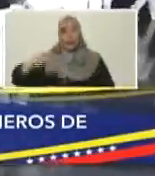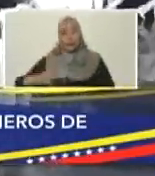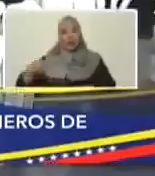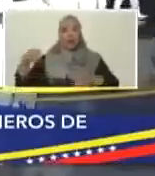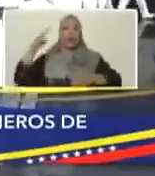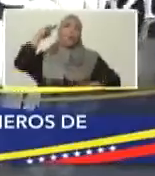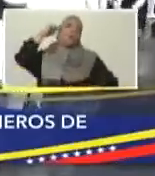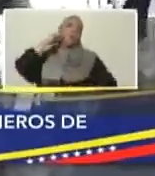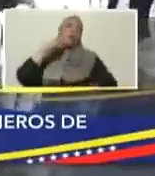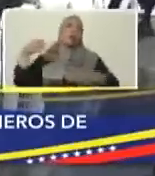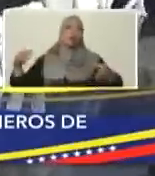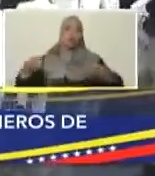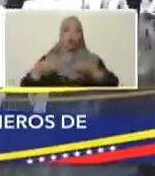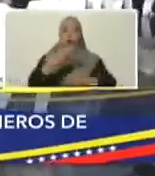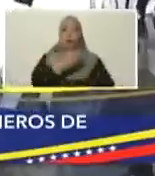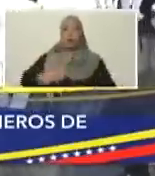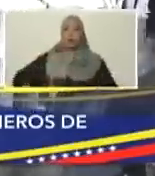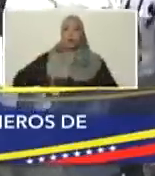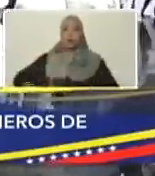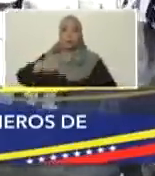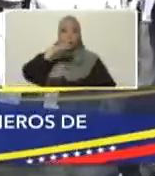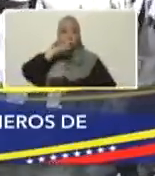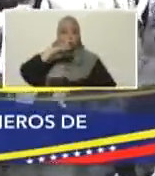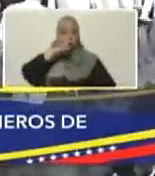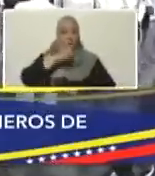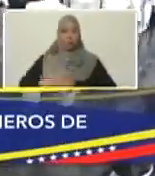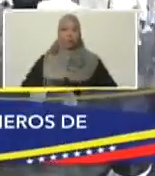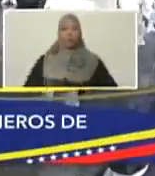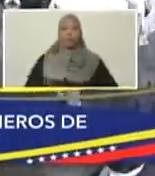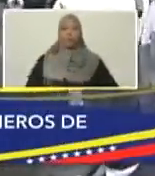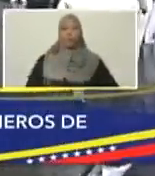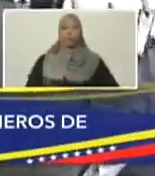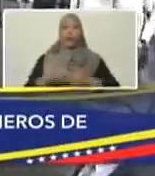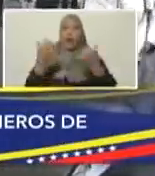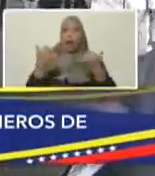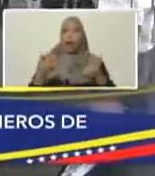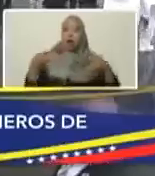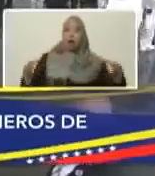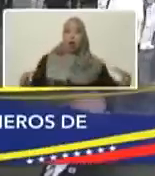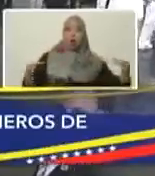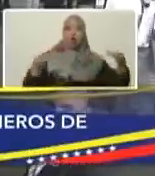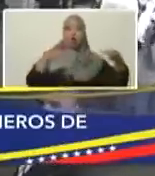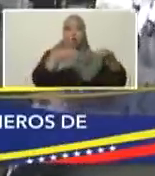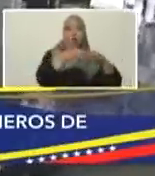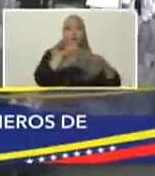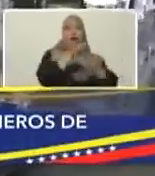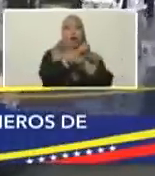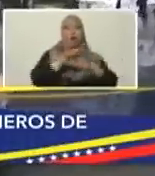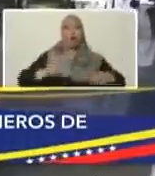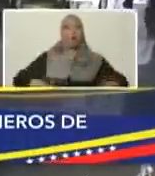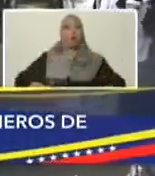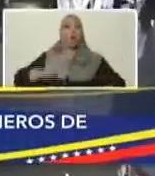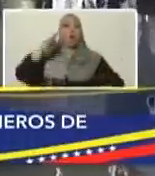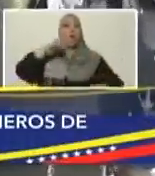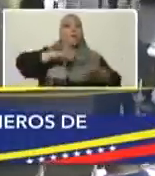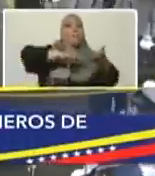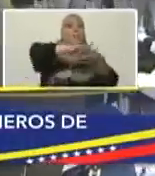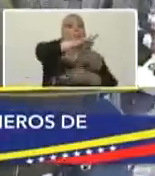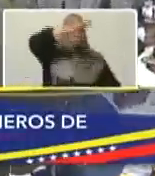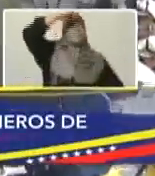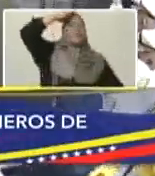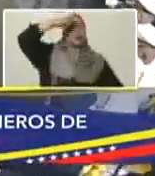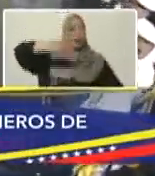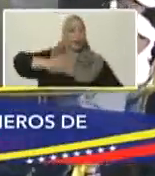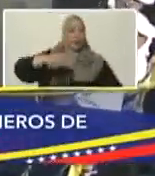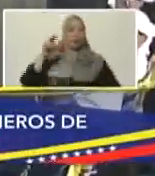parte del comandante en jefe del cuerpo castrense, el presidente Nicolás Maduro. Guardia Nacional Aviación Militar